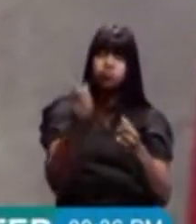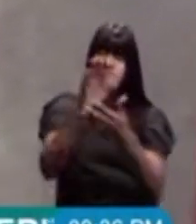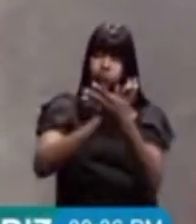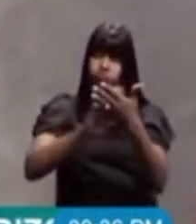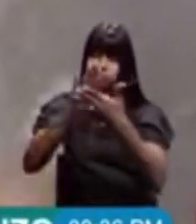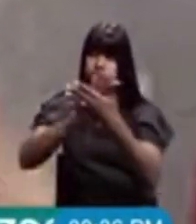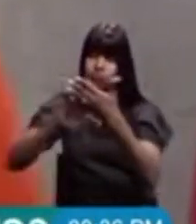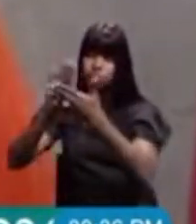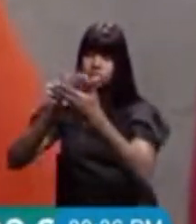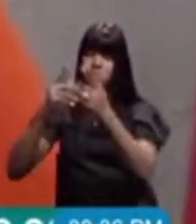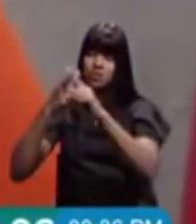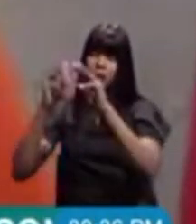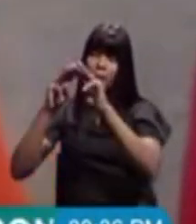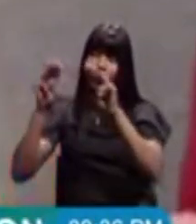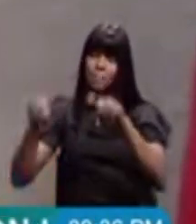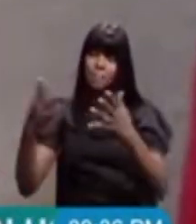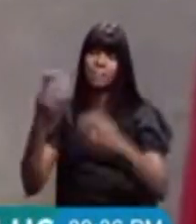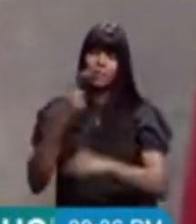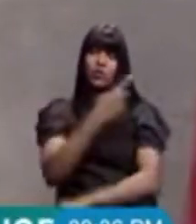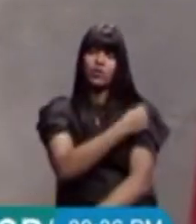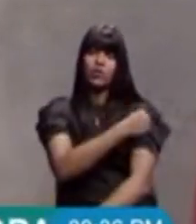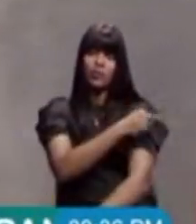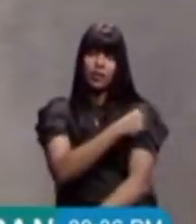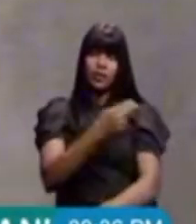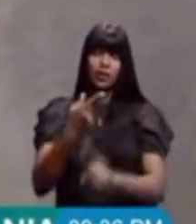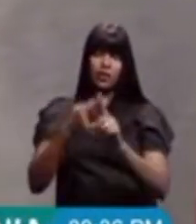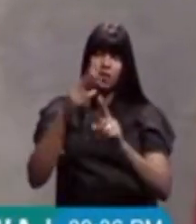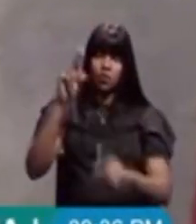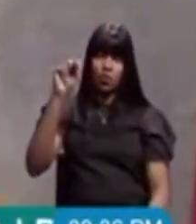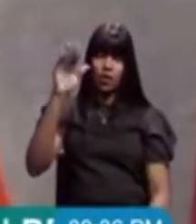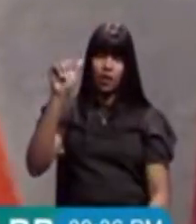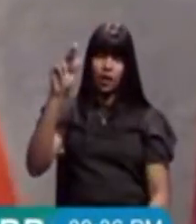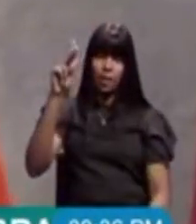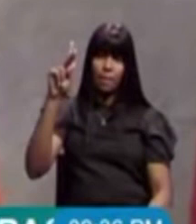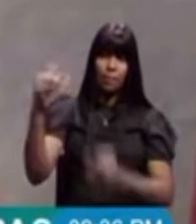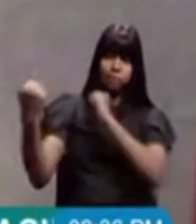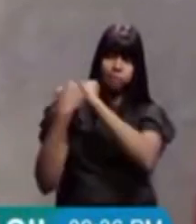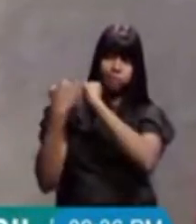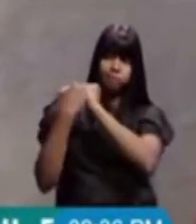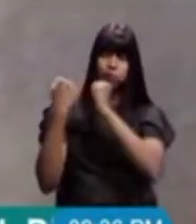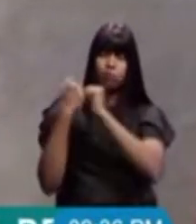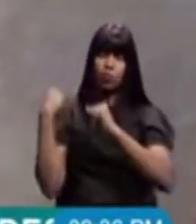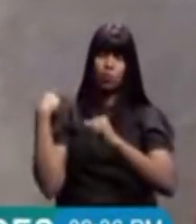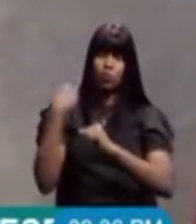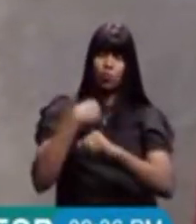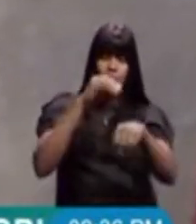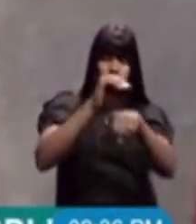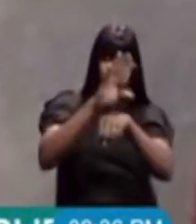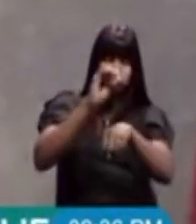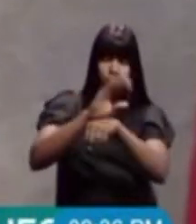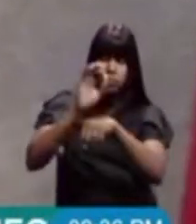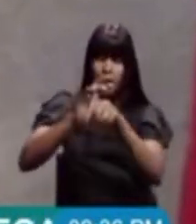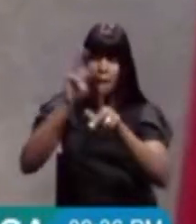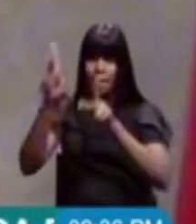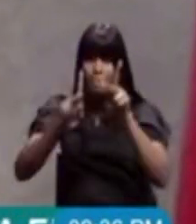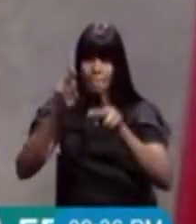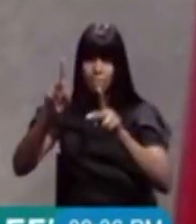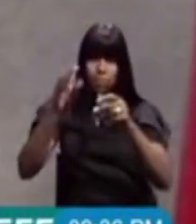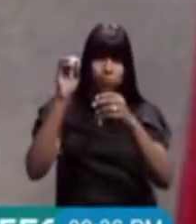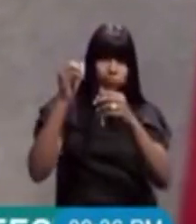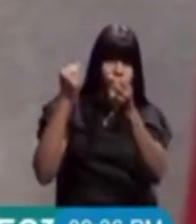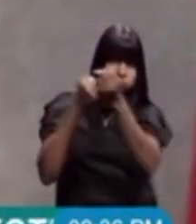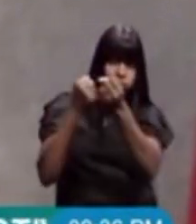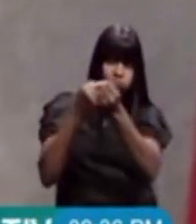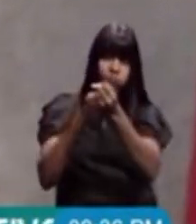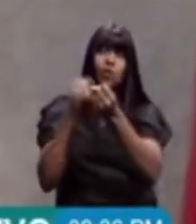desde el ministerio, de los hospitales, de la UNAP. Se ha trabajado con el equipo, se ha orientado a la población, se le está dando la asistencia.